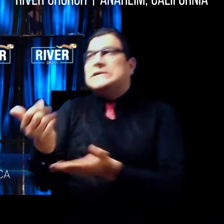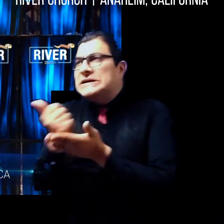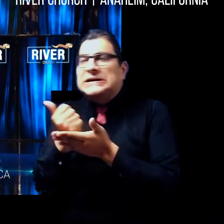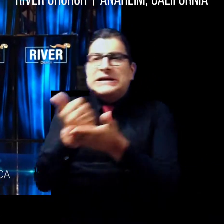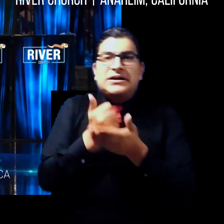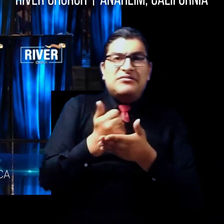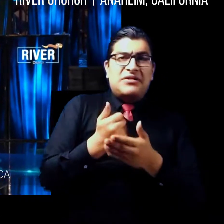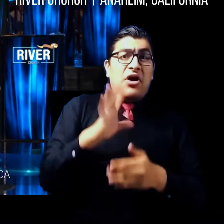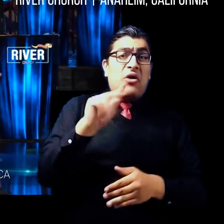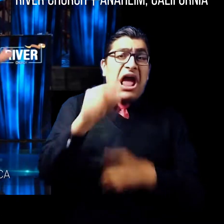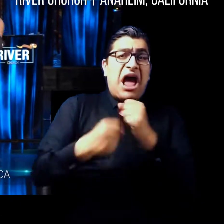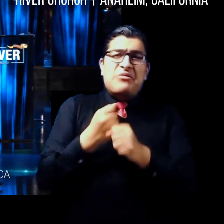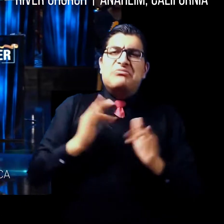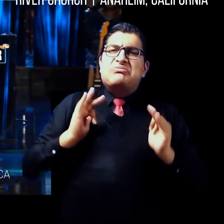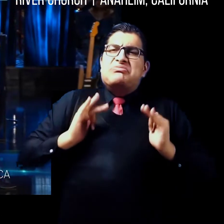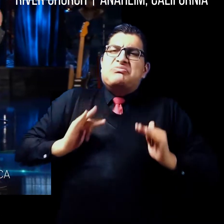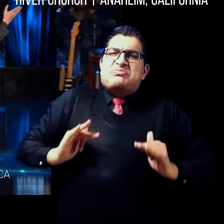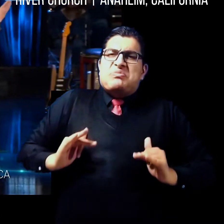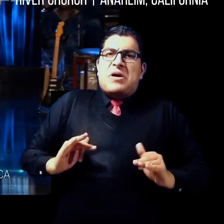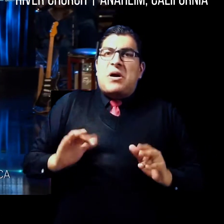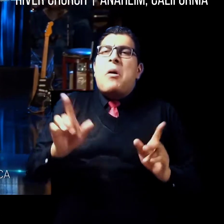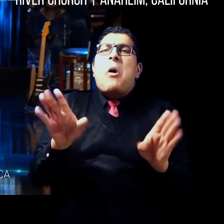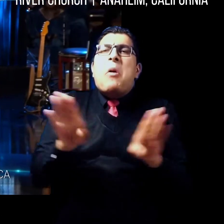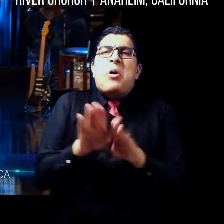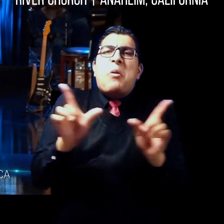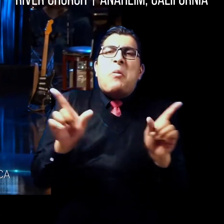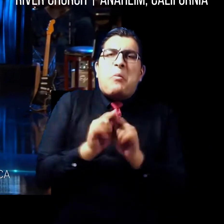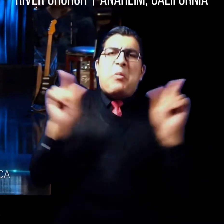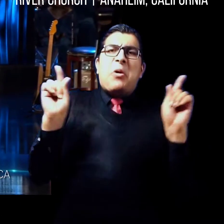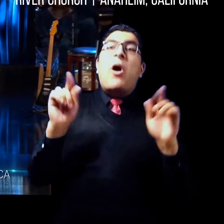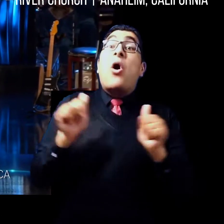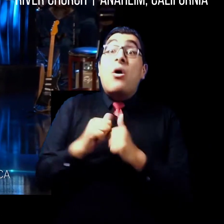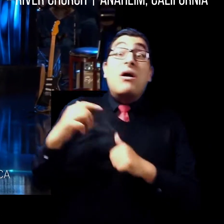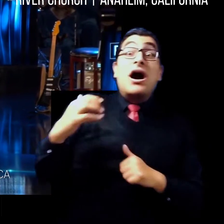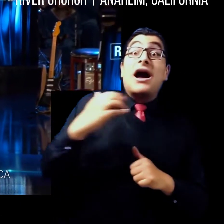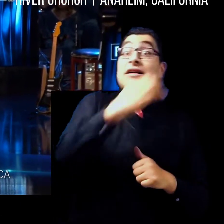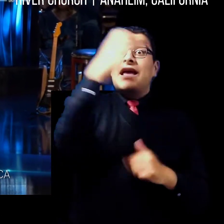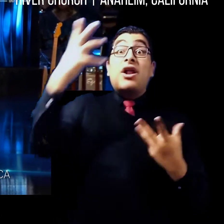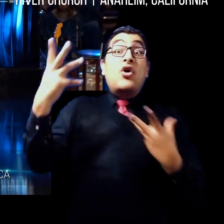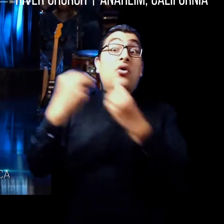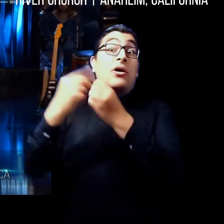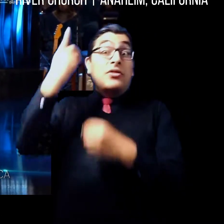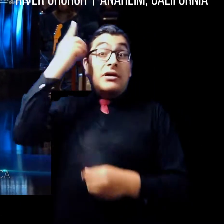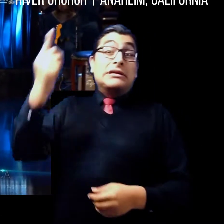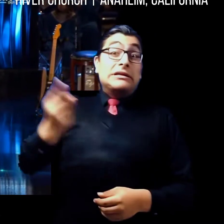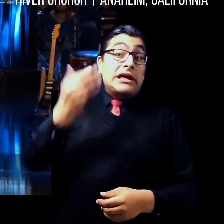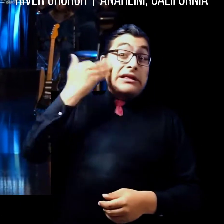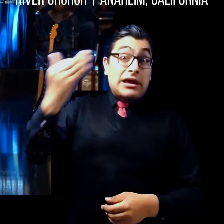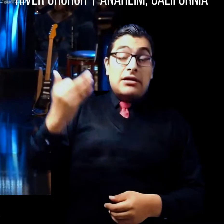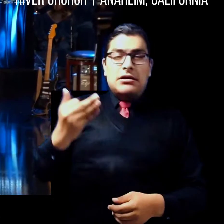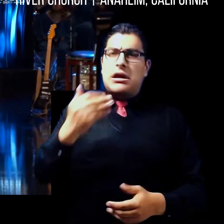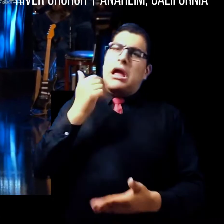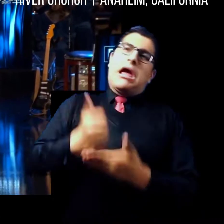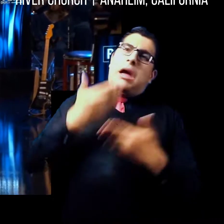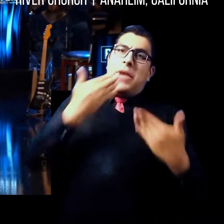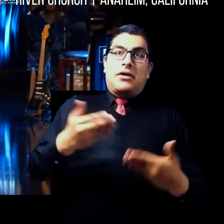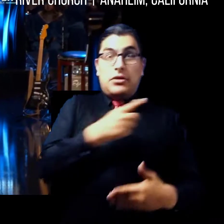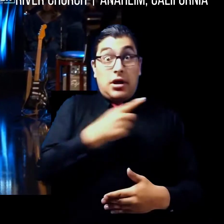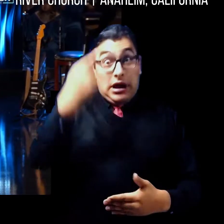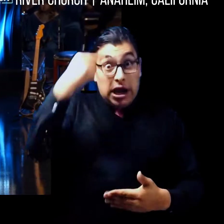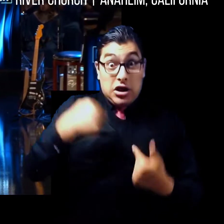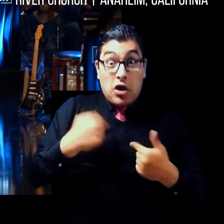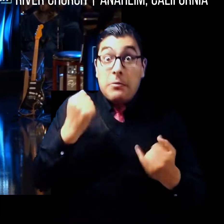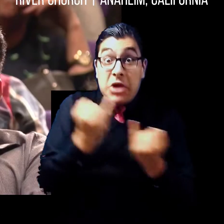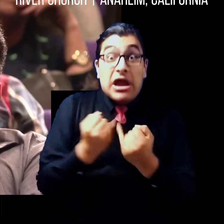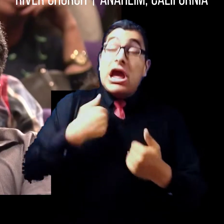años, pero tranquilos, que es un parpadear comparado con la eternidad. Ninguno dice amén porque dice, yo no quiero que me toque eso,